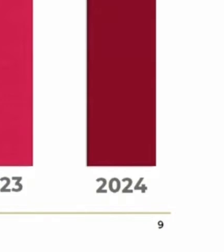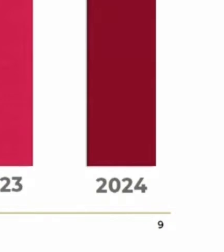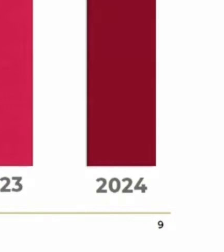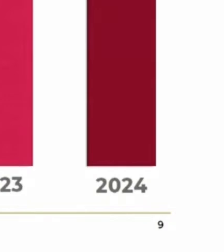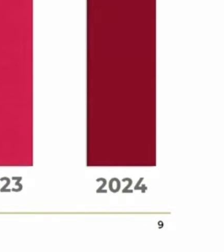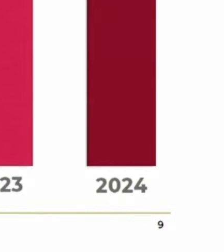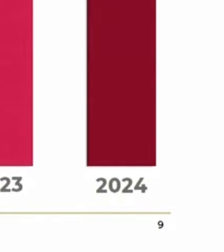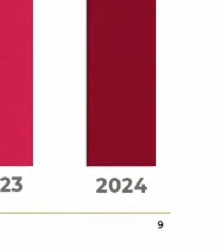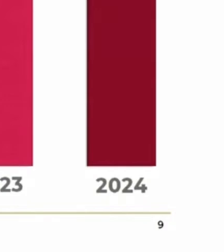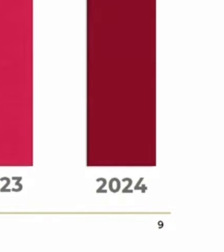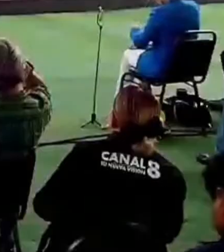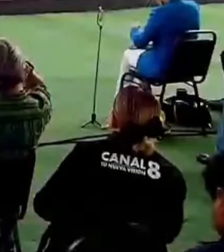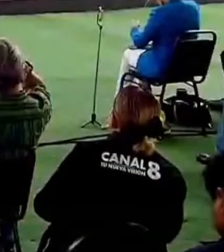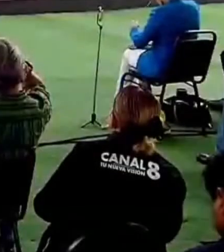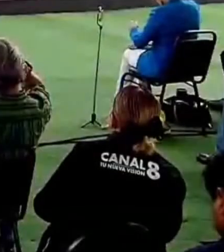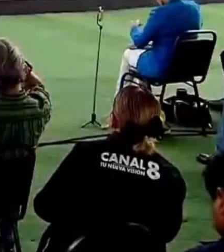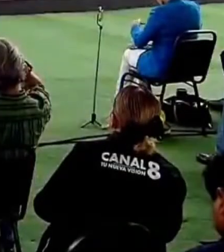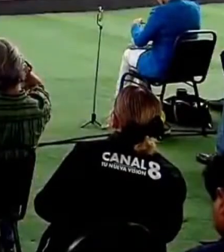como